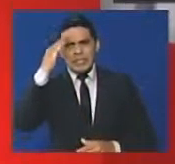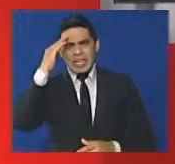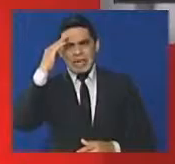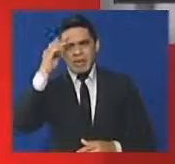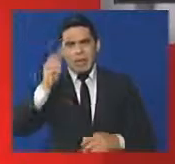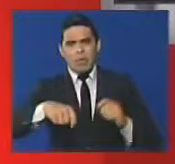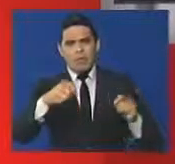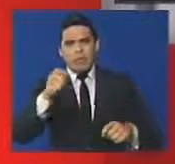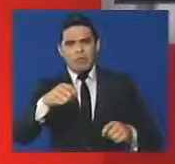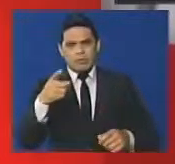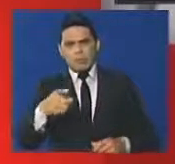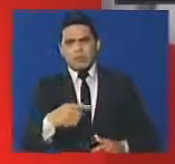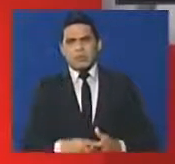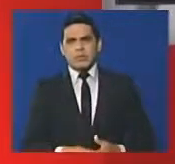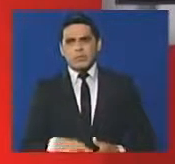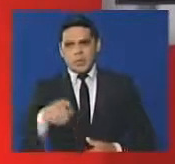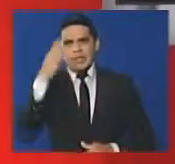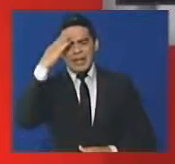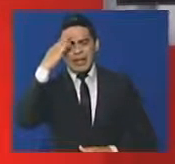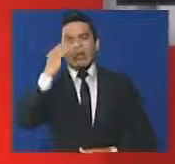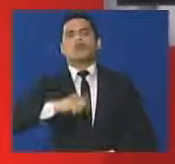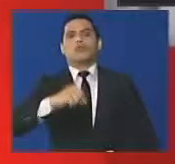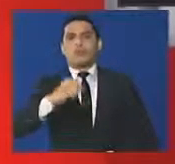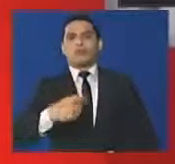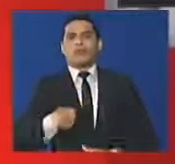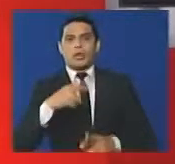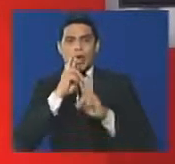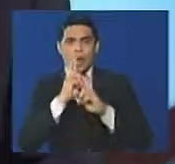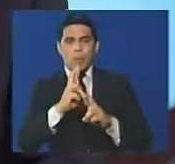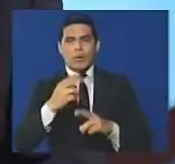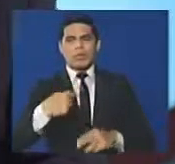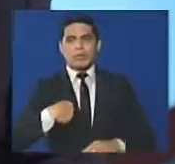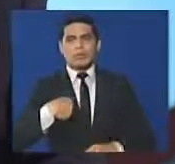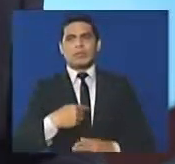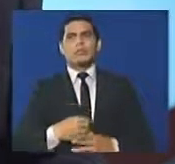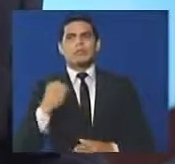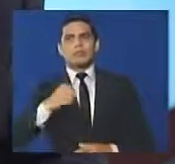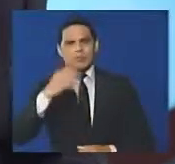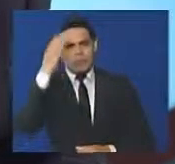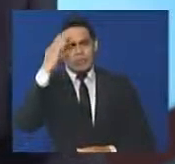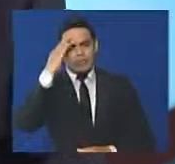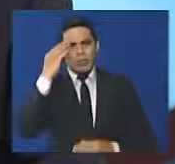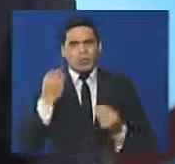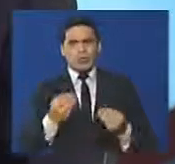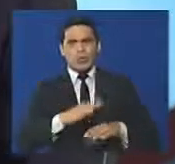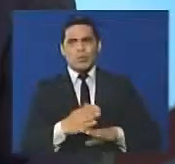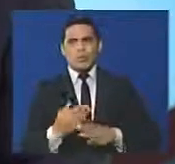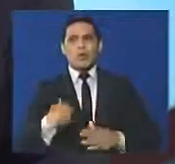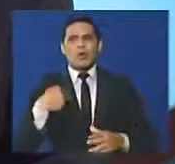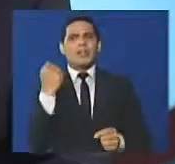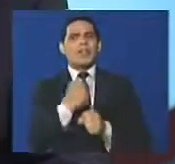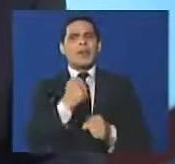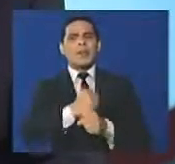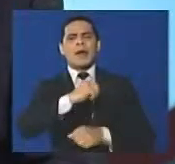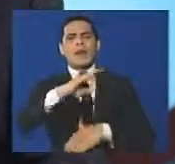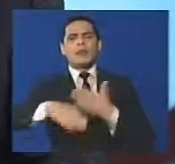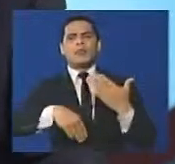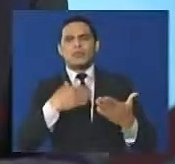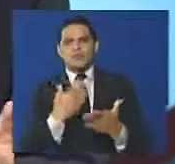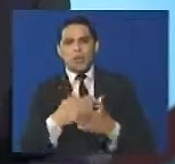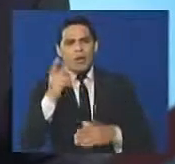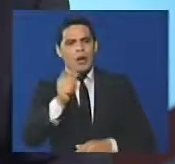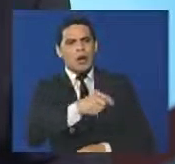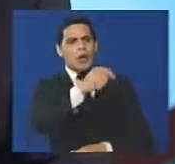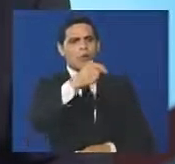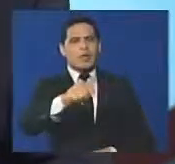cómo el trombón no. Suena latino, suena a sabor. Sabor, suena jazz. Usted lo ha dicho y yo me siento orgulloso porque trabajé con toda la orquesta